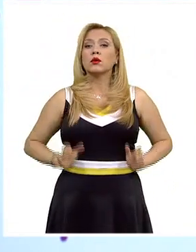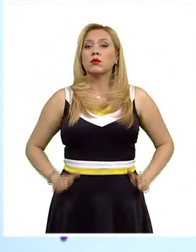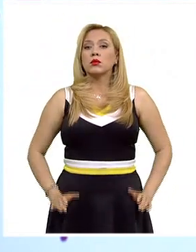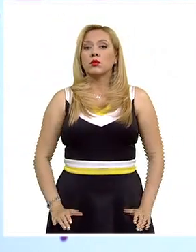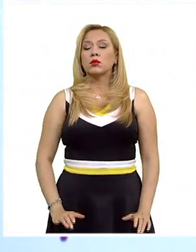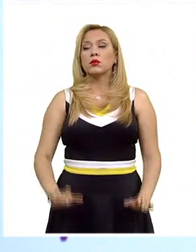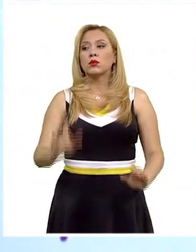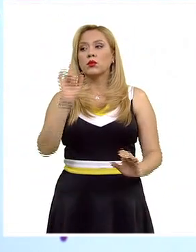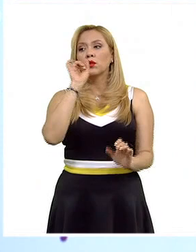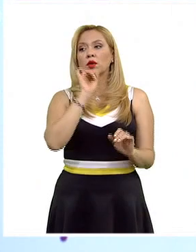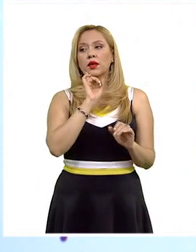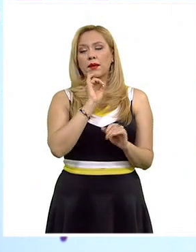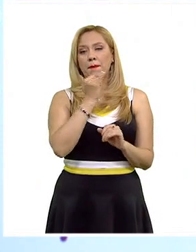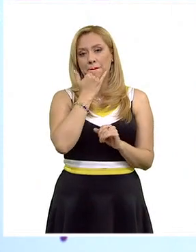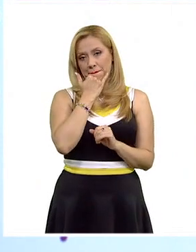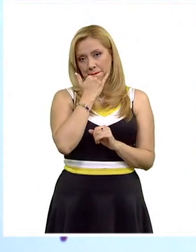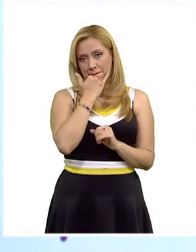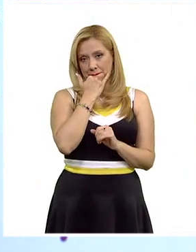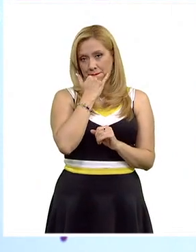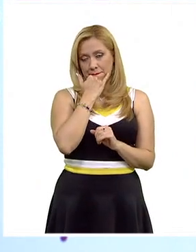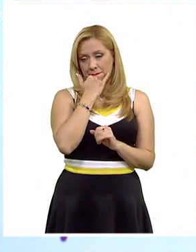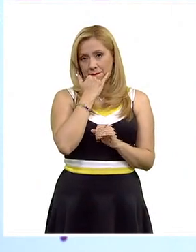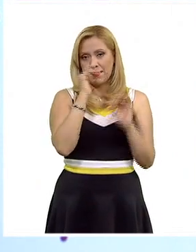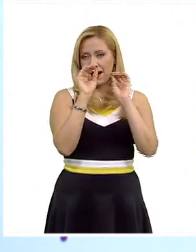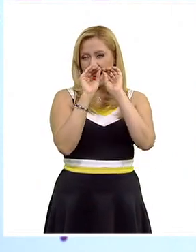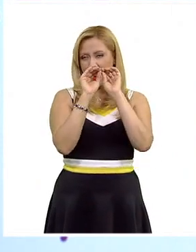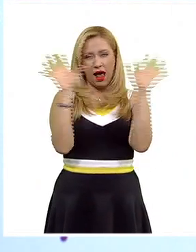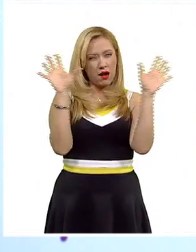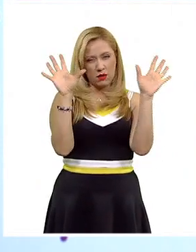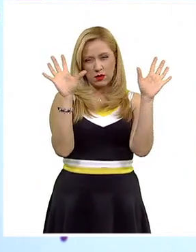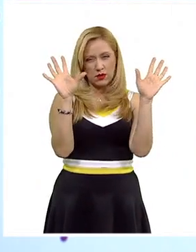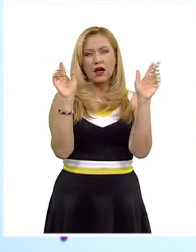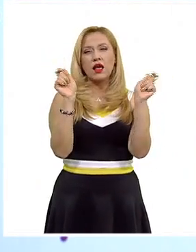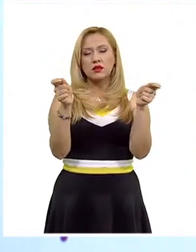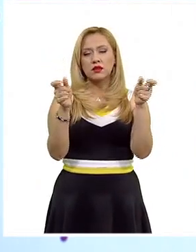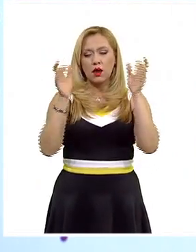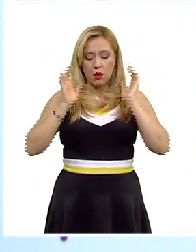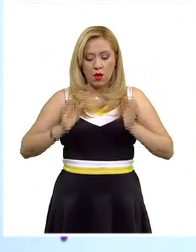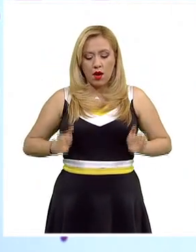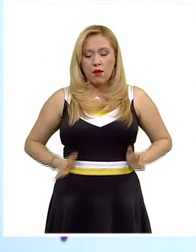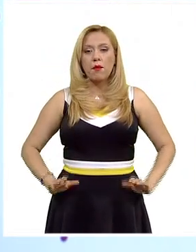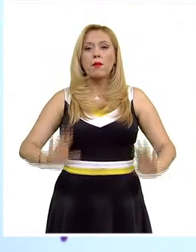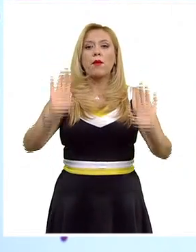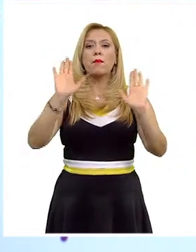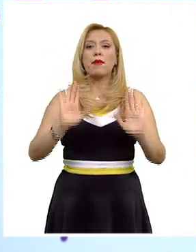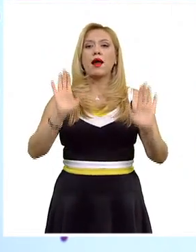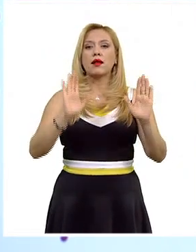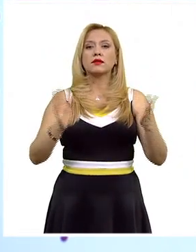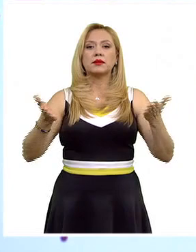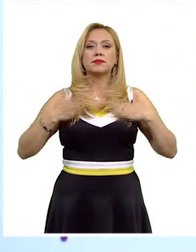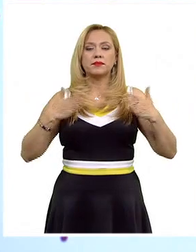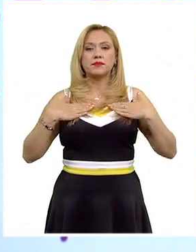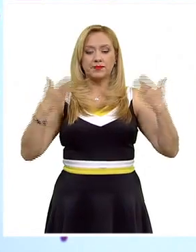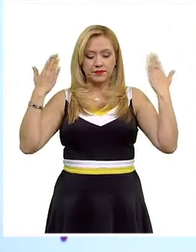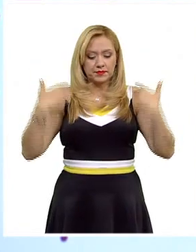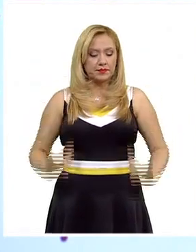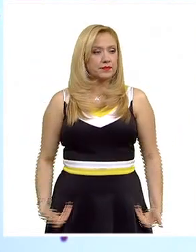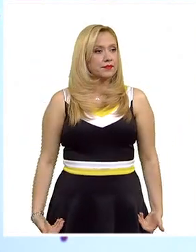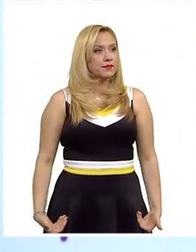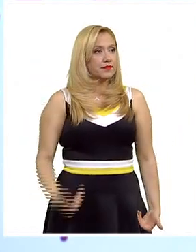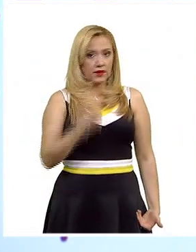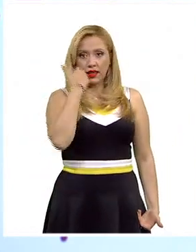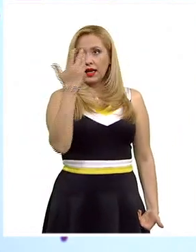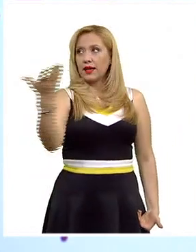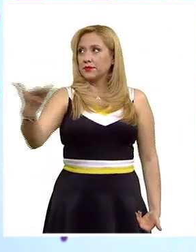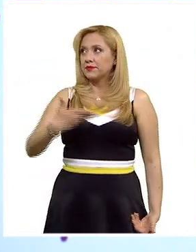quiero decir así, pero creo que va a quedar muy claro para tu público, es una especie de bien mostrenco que está ahí para quien quiera